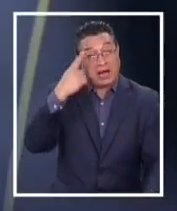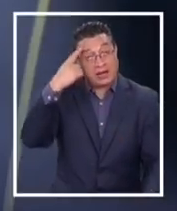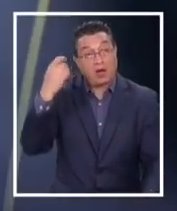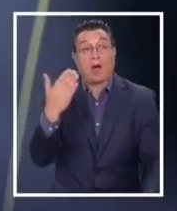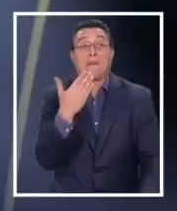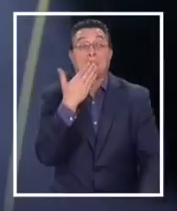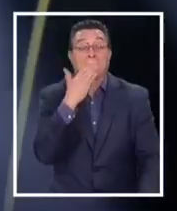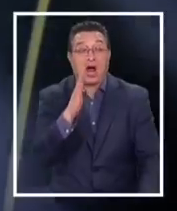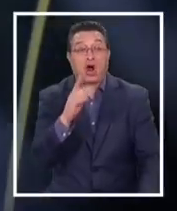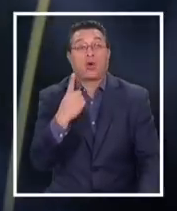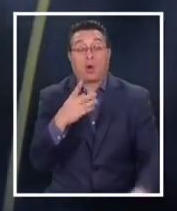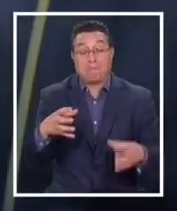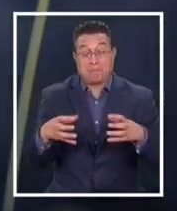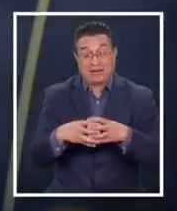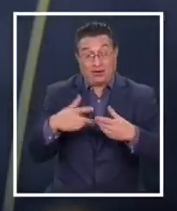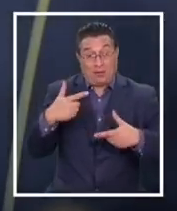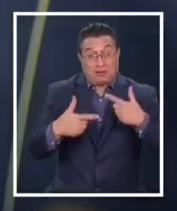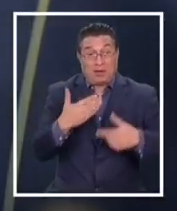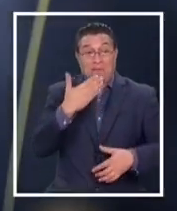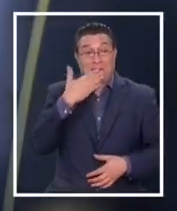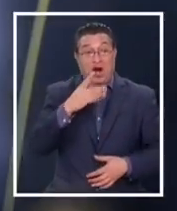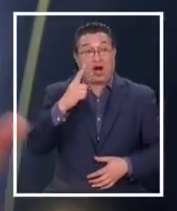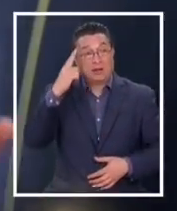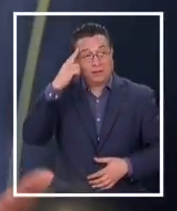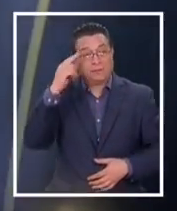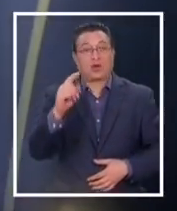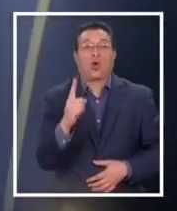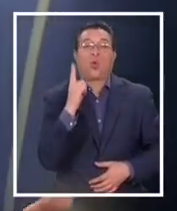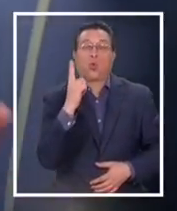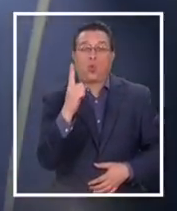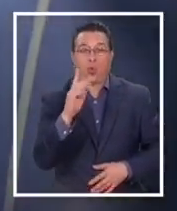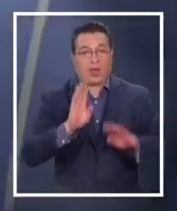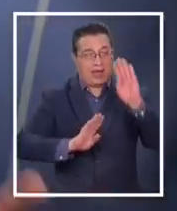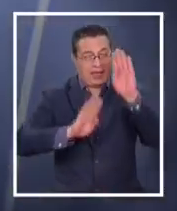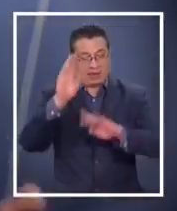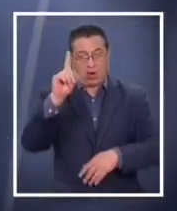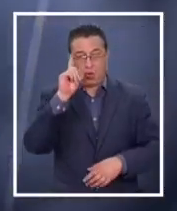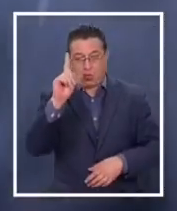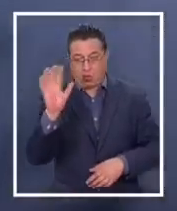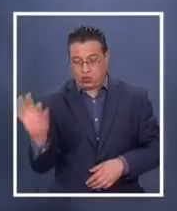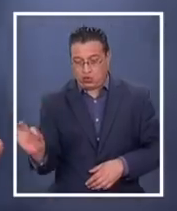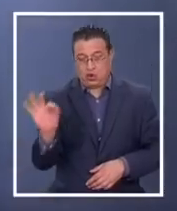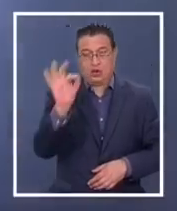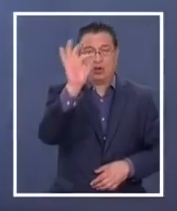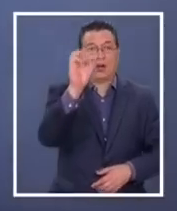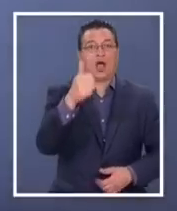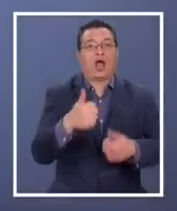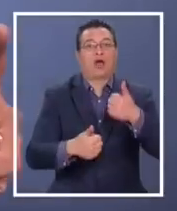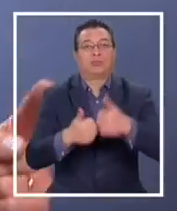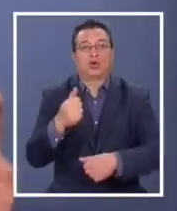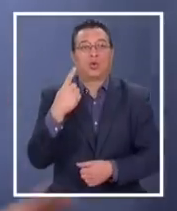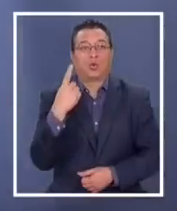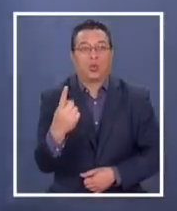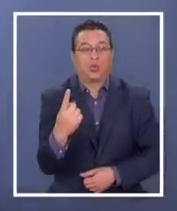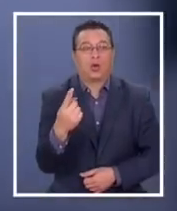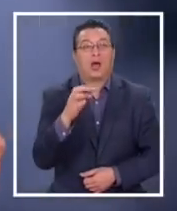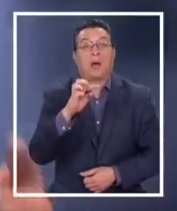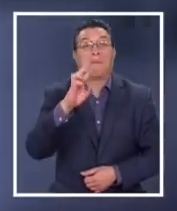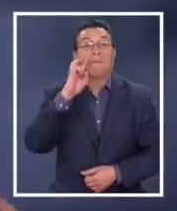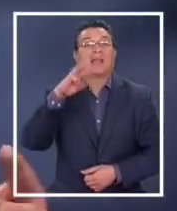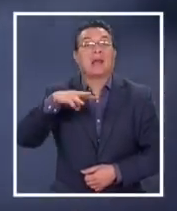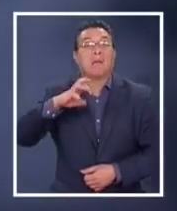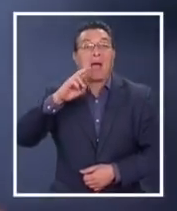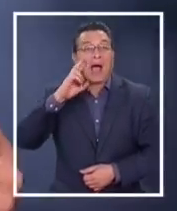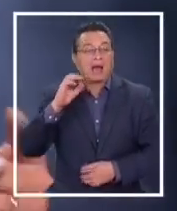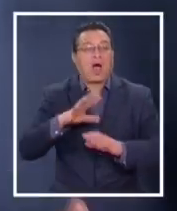opción siempre para un partido político va a ser ir con un candidato o candidata a competir. ¿Y Lavín es más competitivo? En una primaria